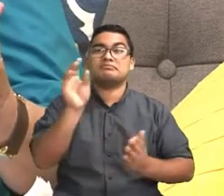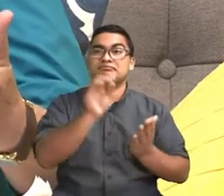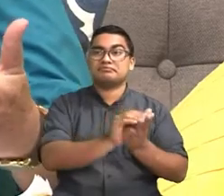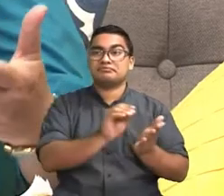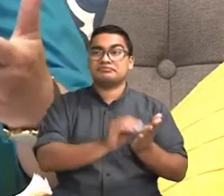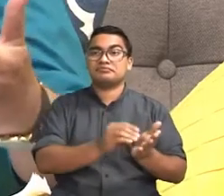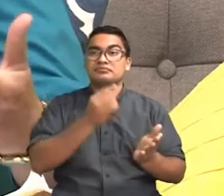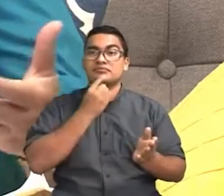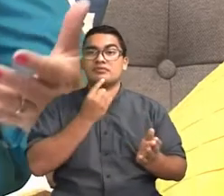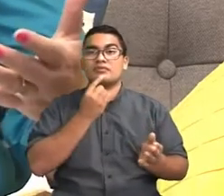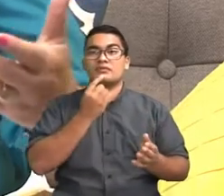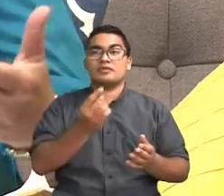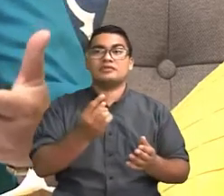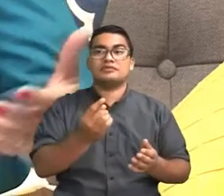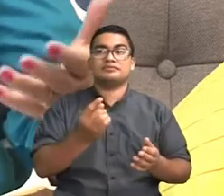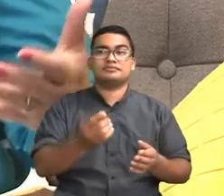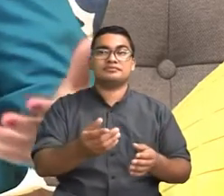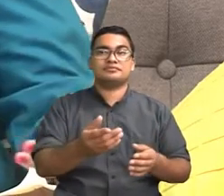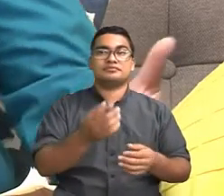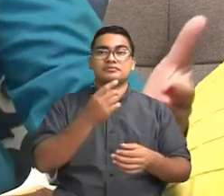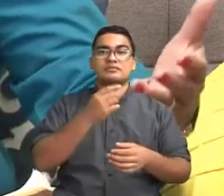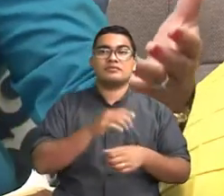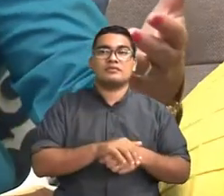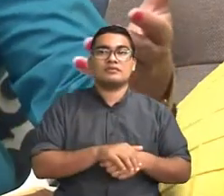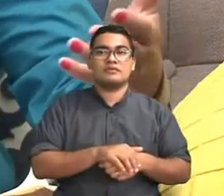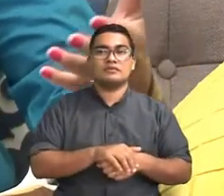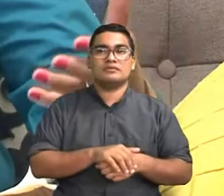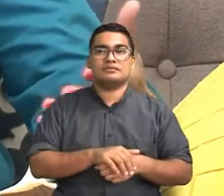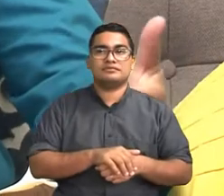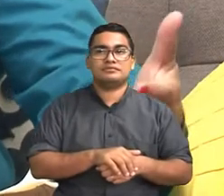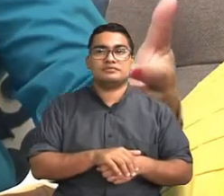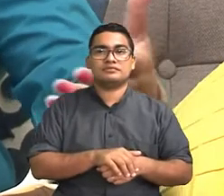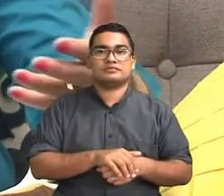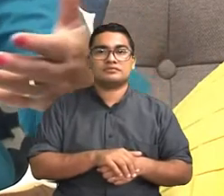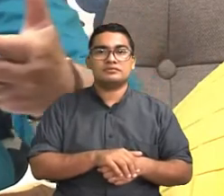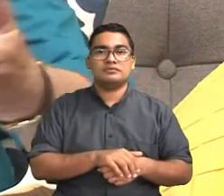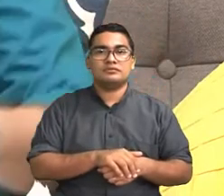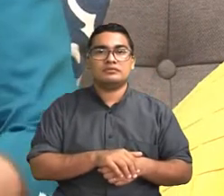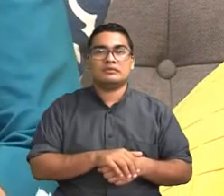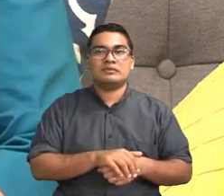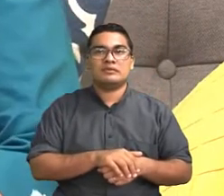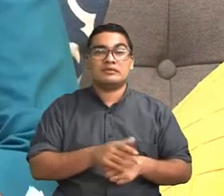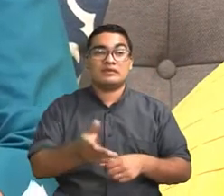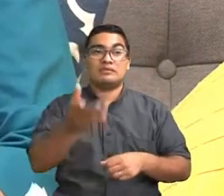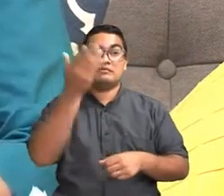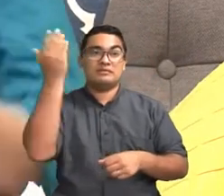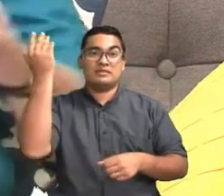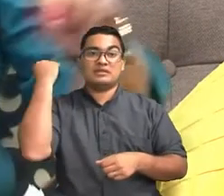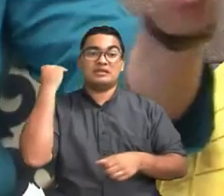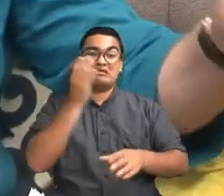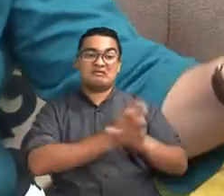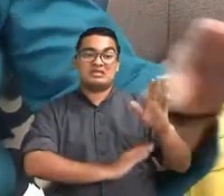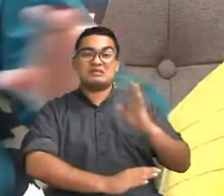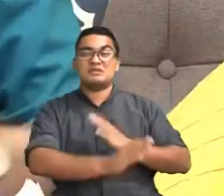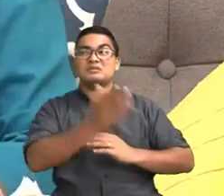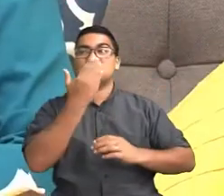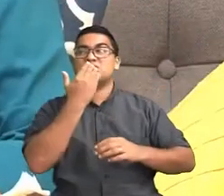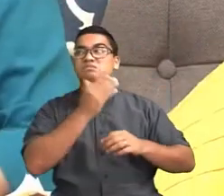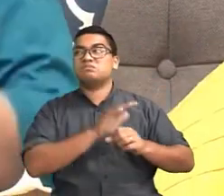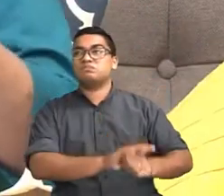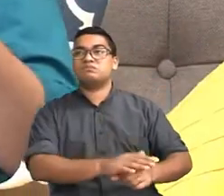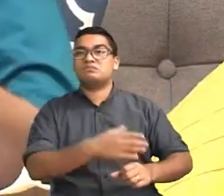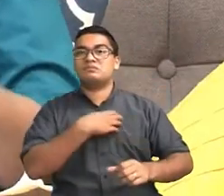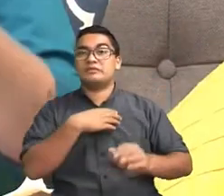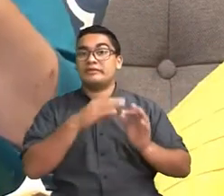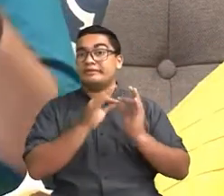que habían estado y que habían sido prácticamente excluidos, desde, okay, su familia excluidos,